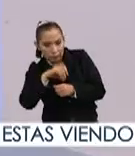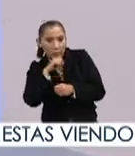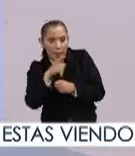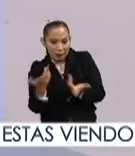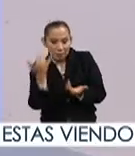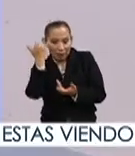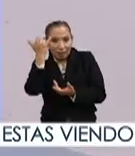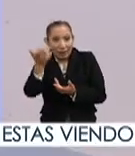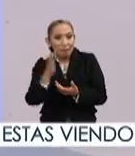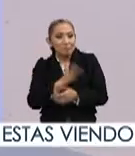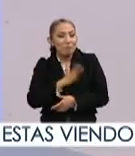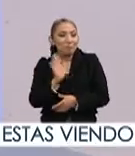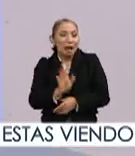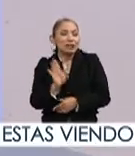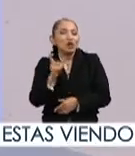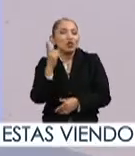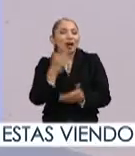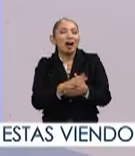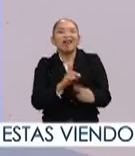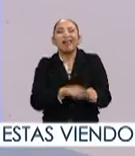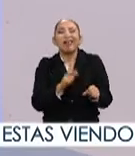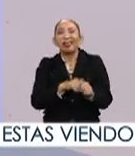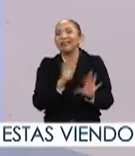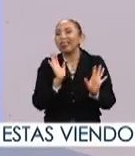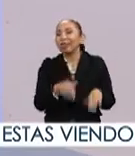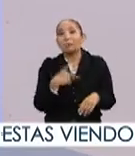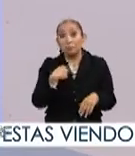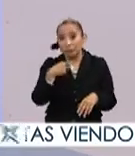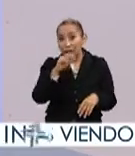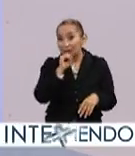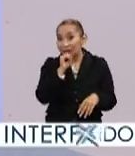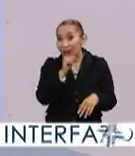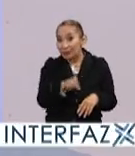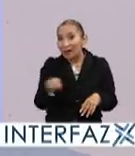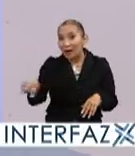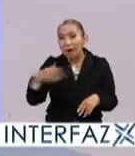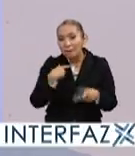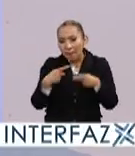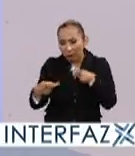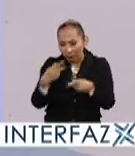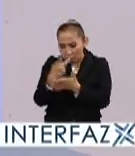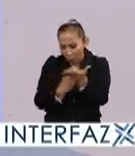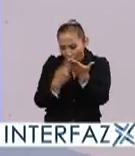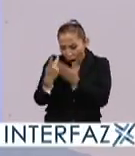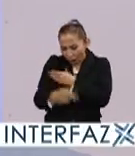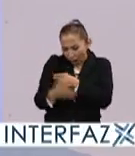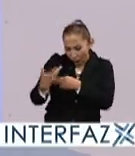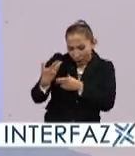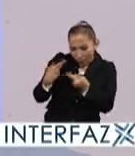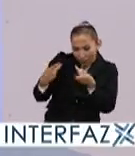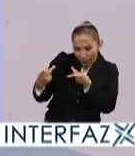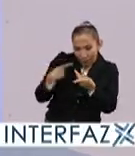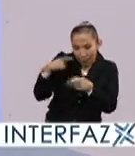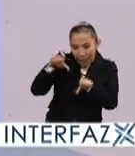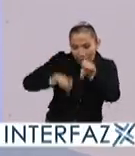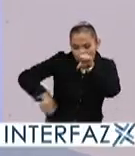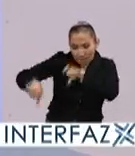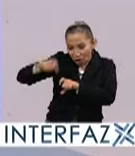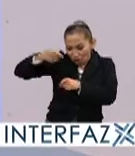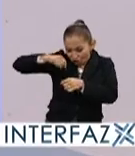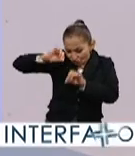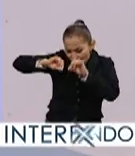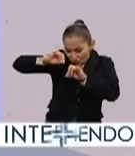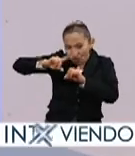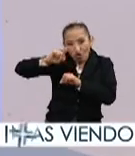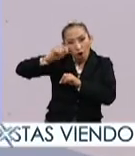Porque esto parece tratarse simplemente de un proceso electoral. Sin embargo, se han diseñado programas, se han diseñado químicos como estos,